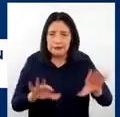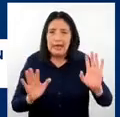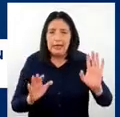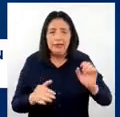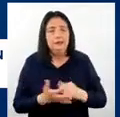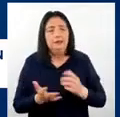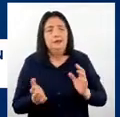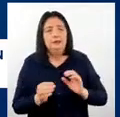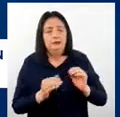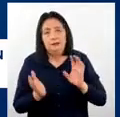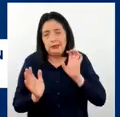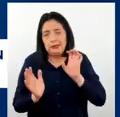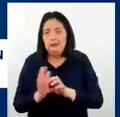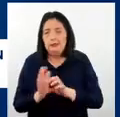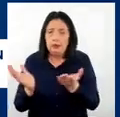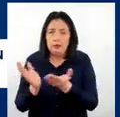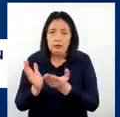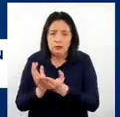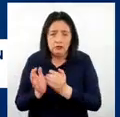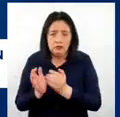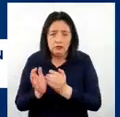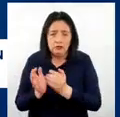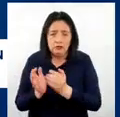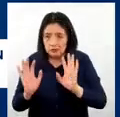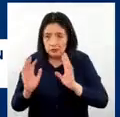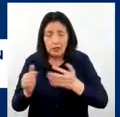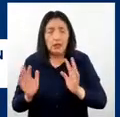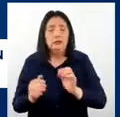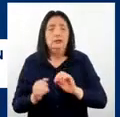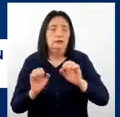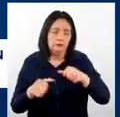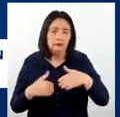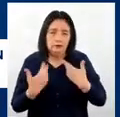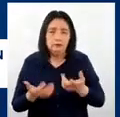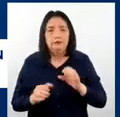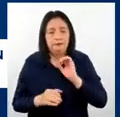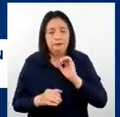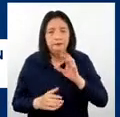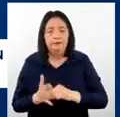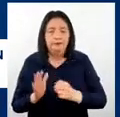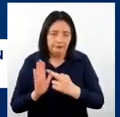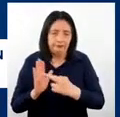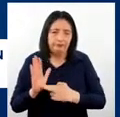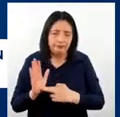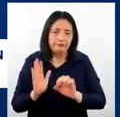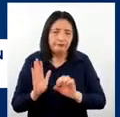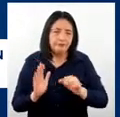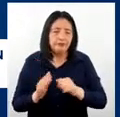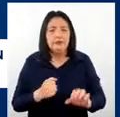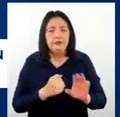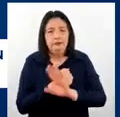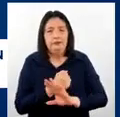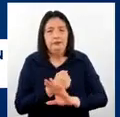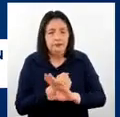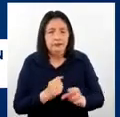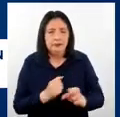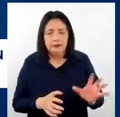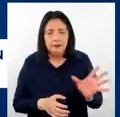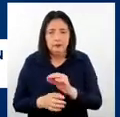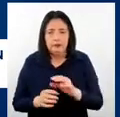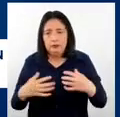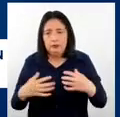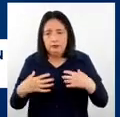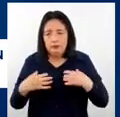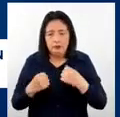caso de colegios también ya se ha superado esa situación, entonces sí se podría establecer ese requisito en resguardo de la salud colectiva. Pero en